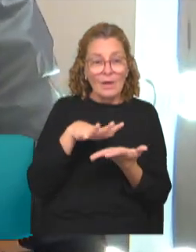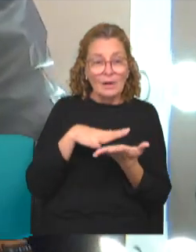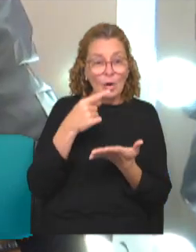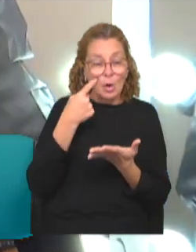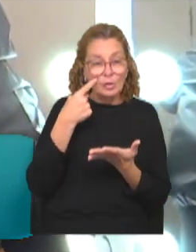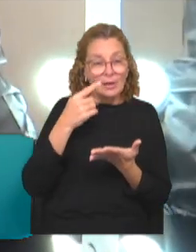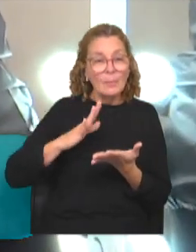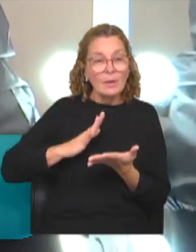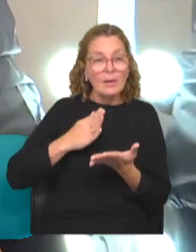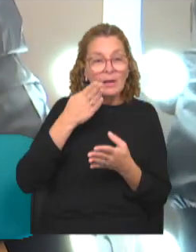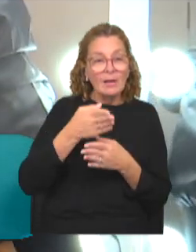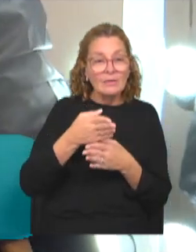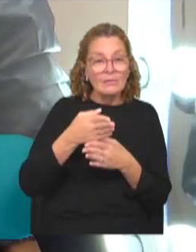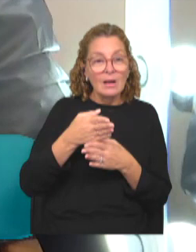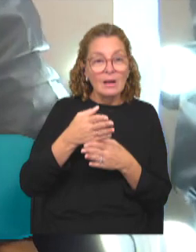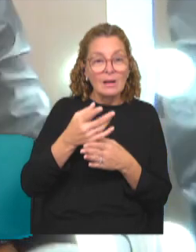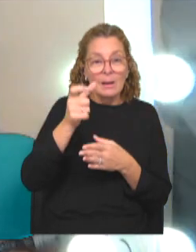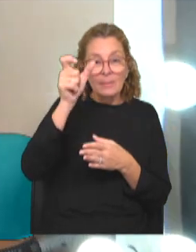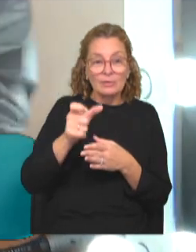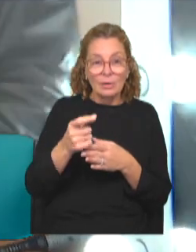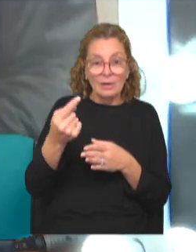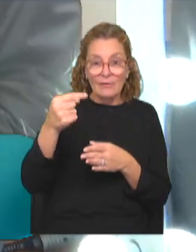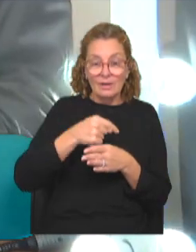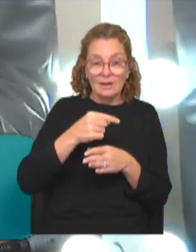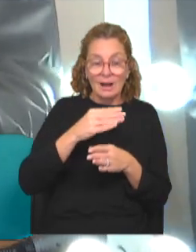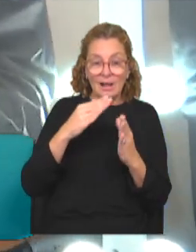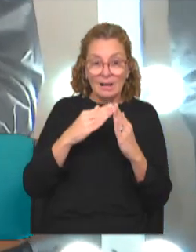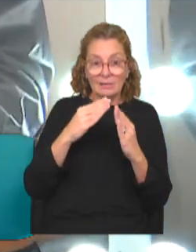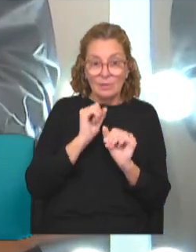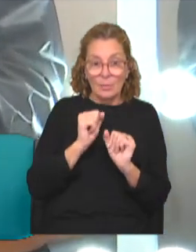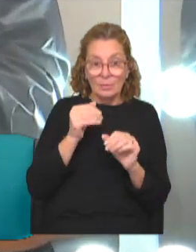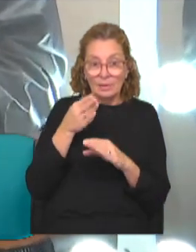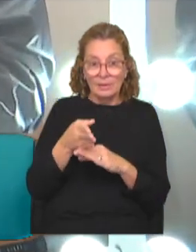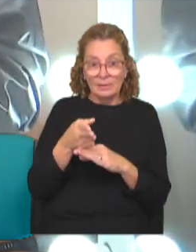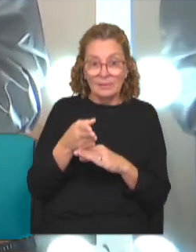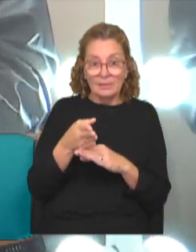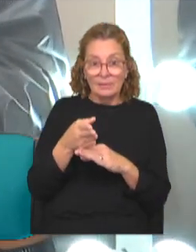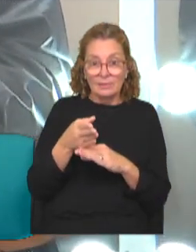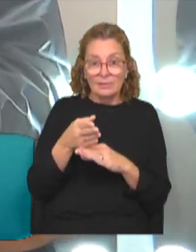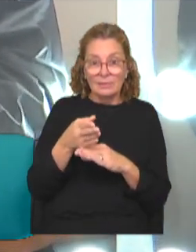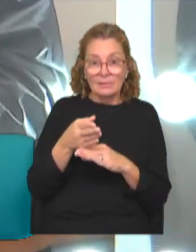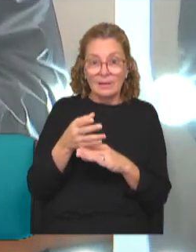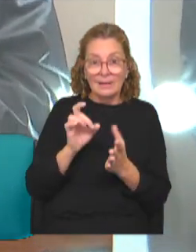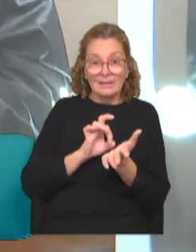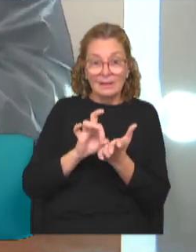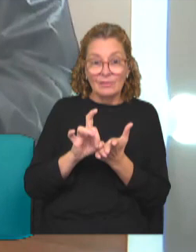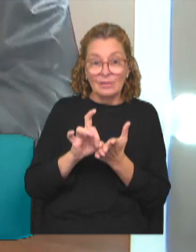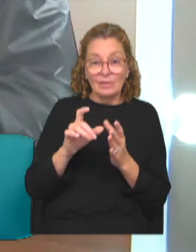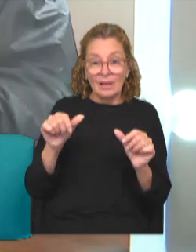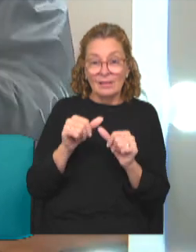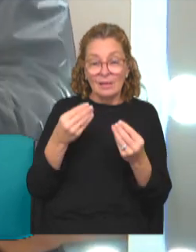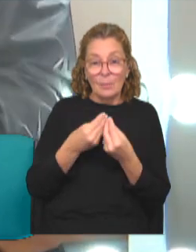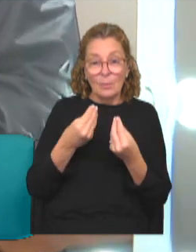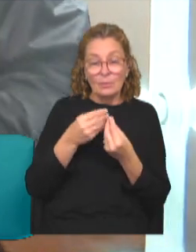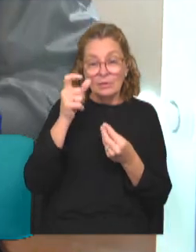señoras que iba el peluquero a la casa. Claro. Como que porque no se podían mover o no podían salir. El servicio que hace mucha gente